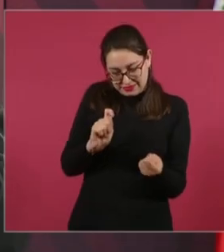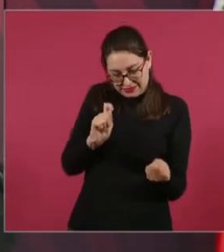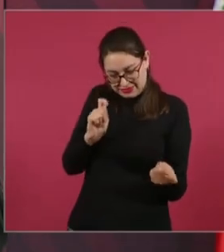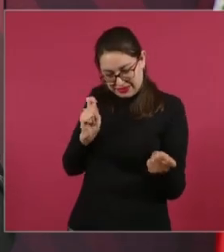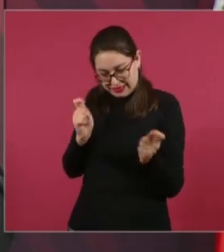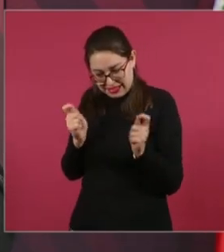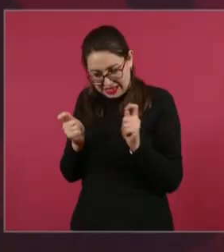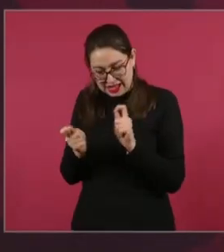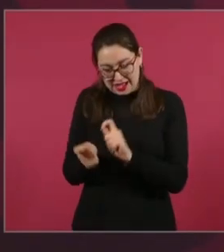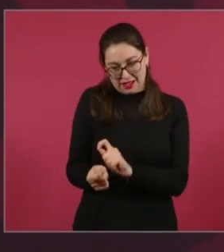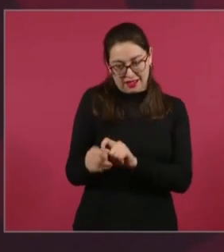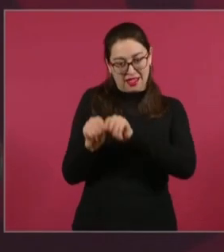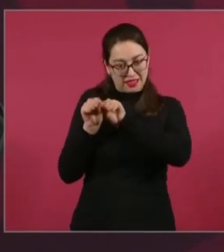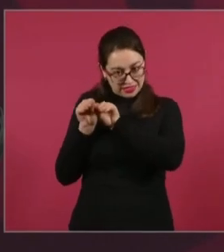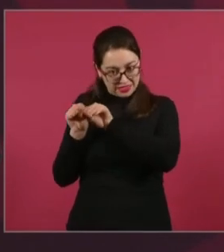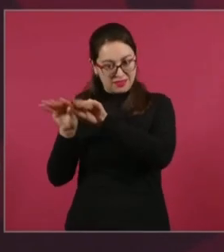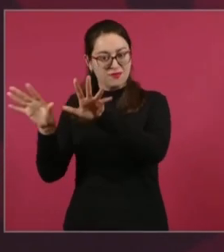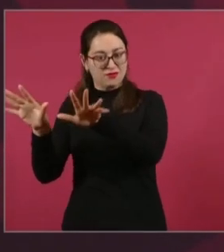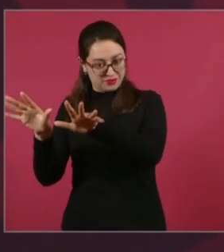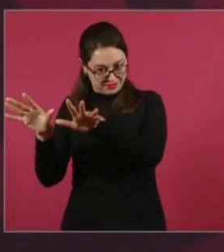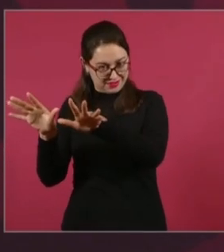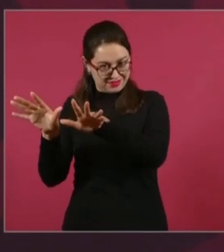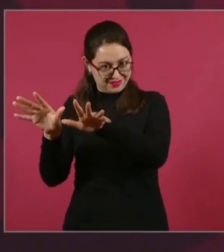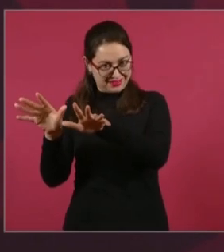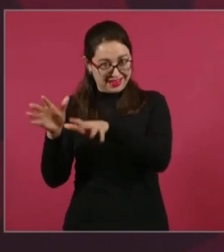con Diego que llevé un video,